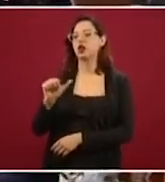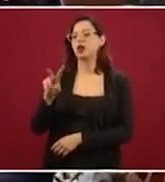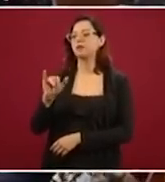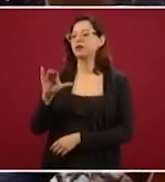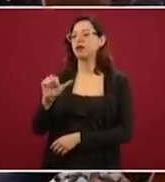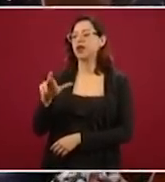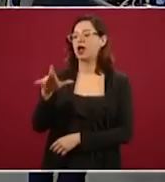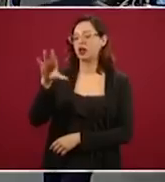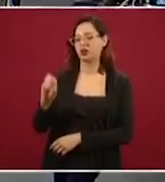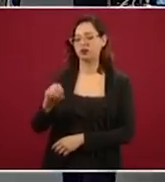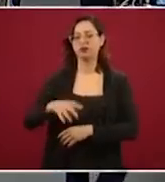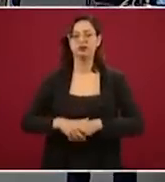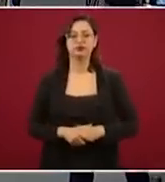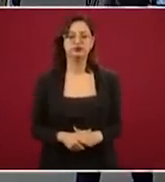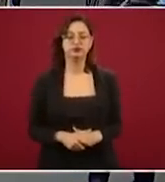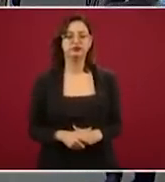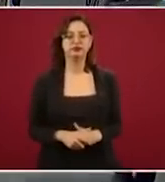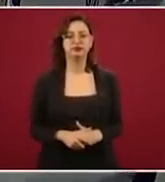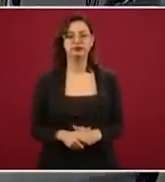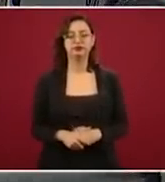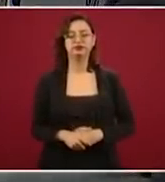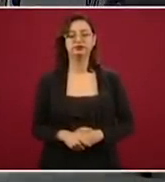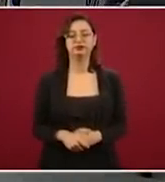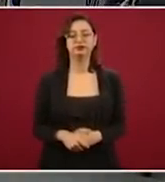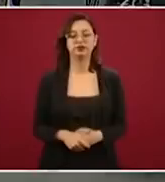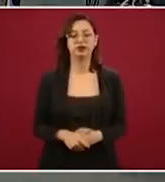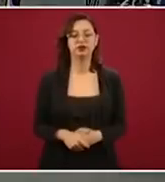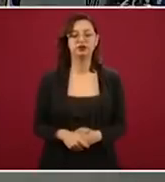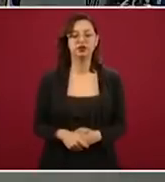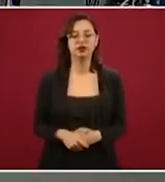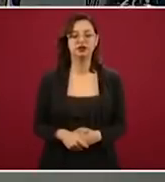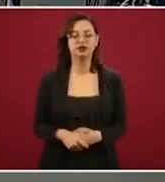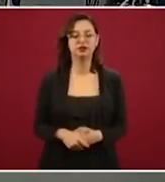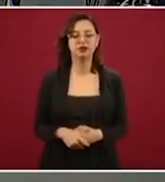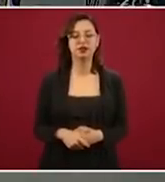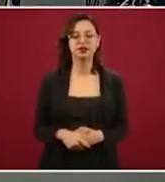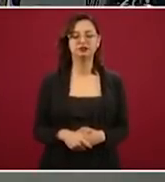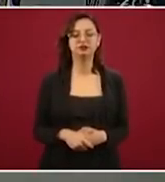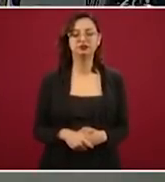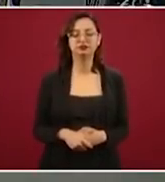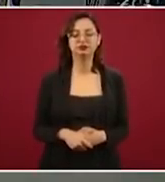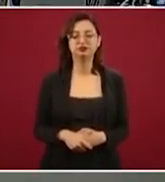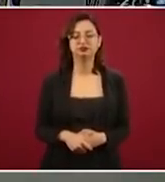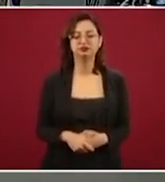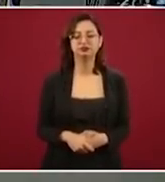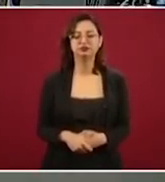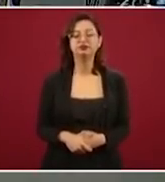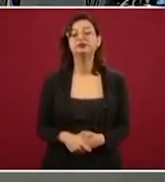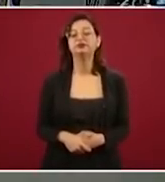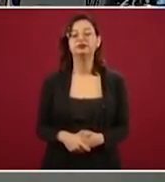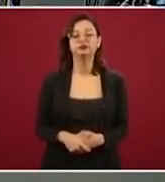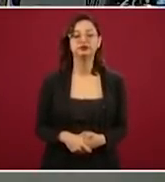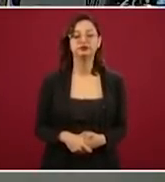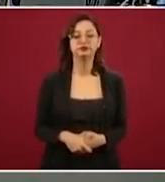Esto es parte, pues, de… pero es… asunto también de los